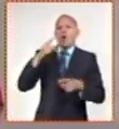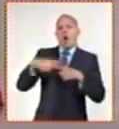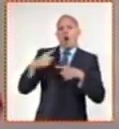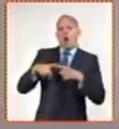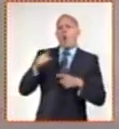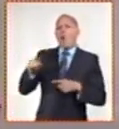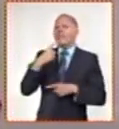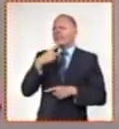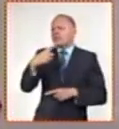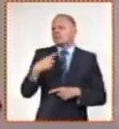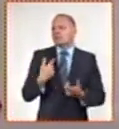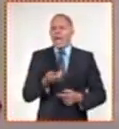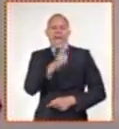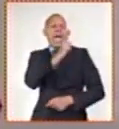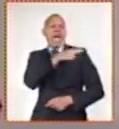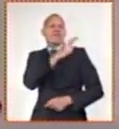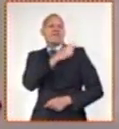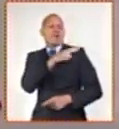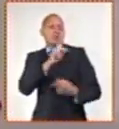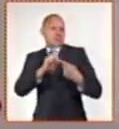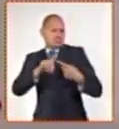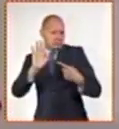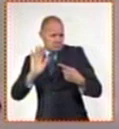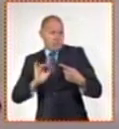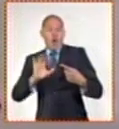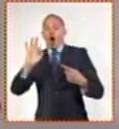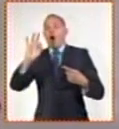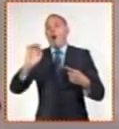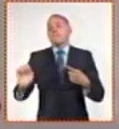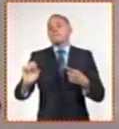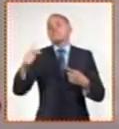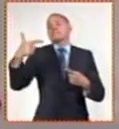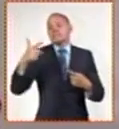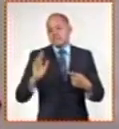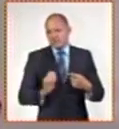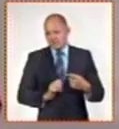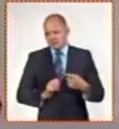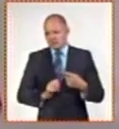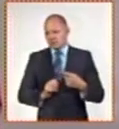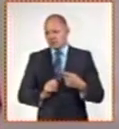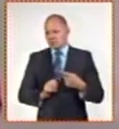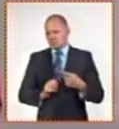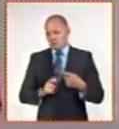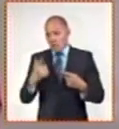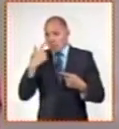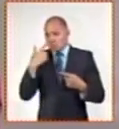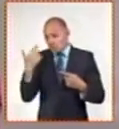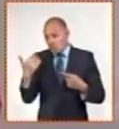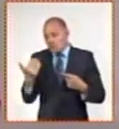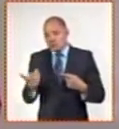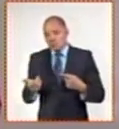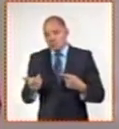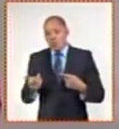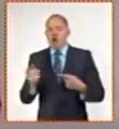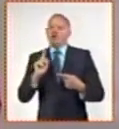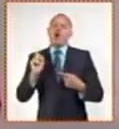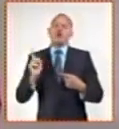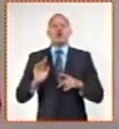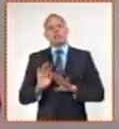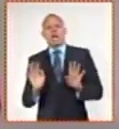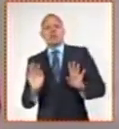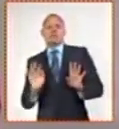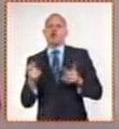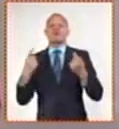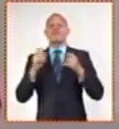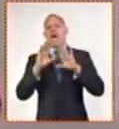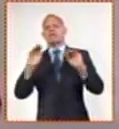a la jefa. Esa es la prueba que hay. Esa es la supuesta prueba que hay. O sea, en el resto de las